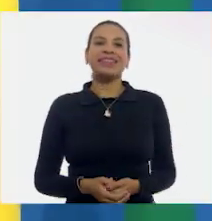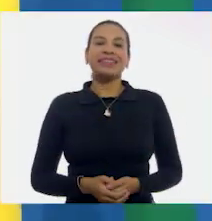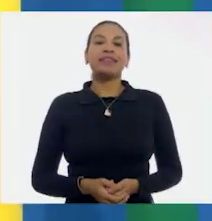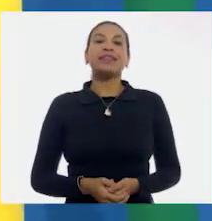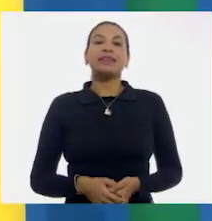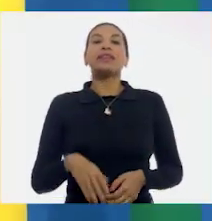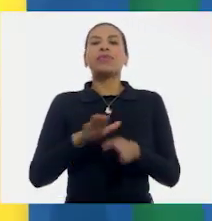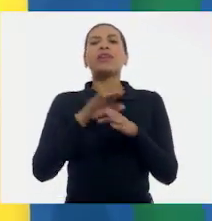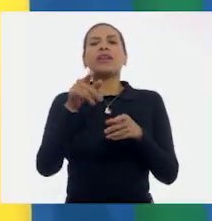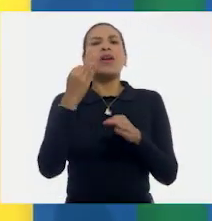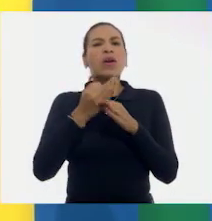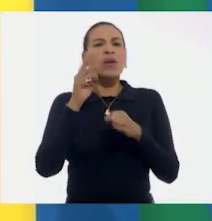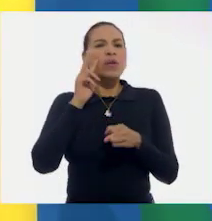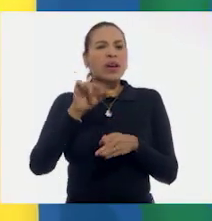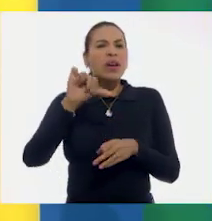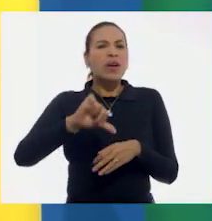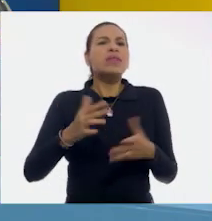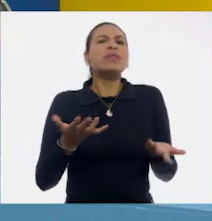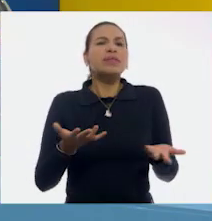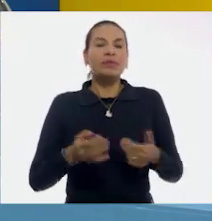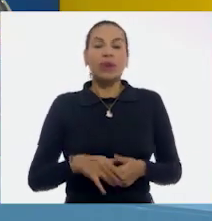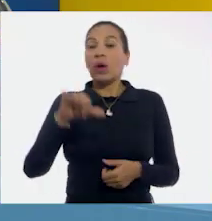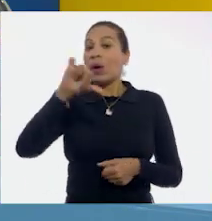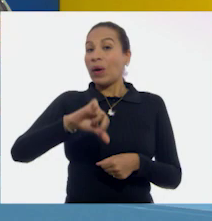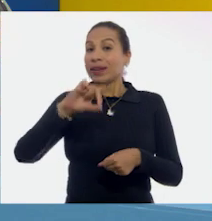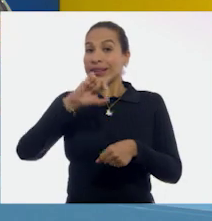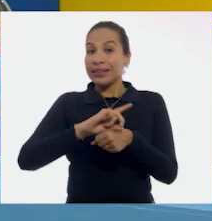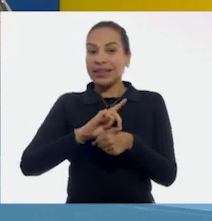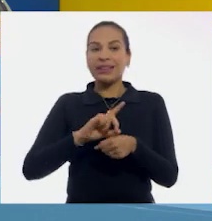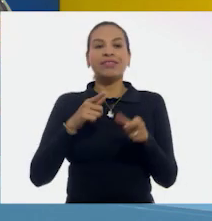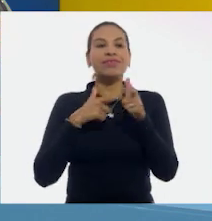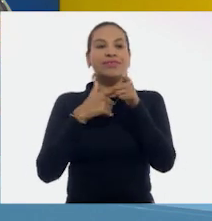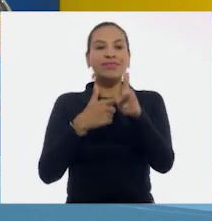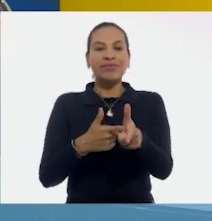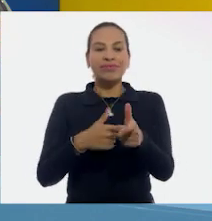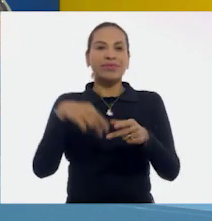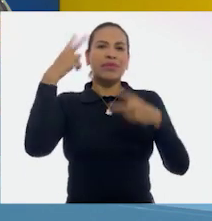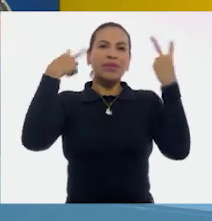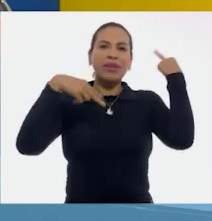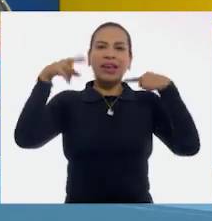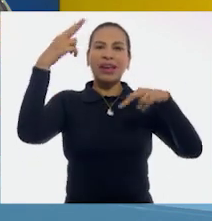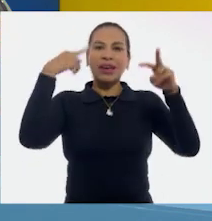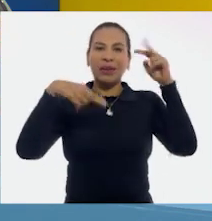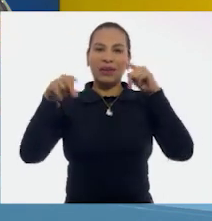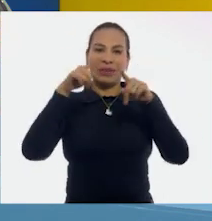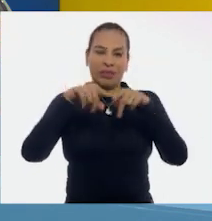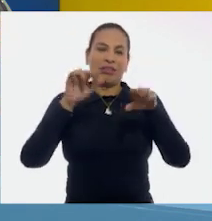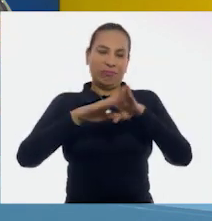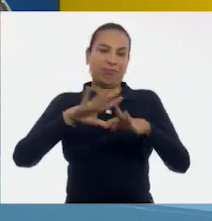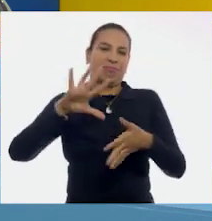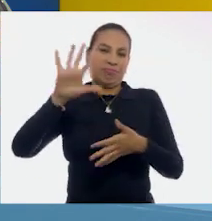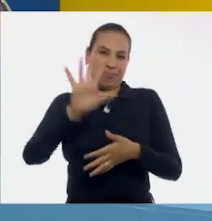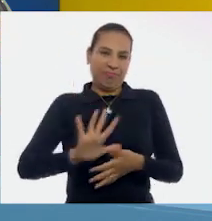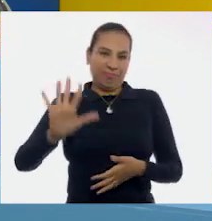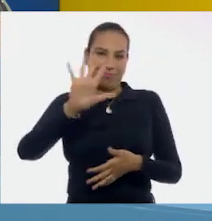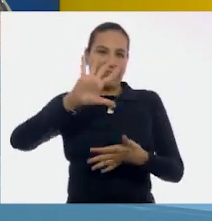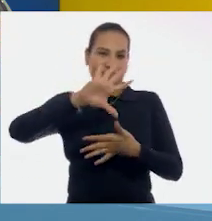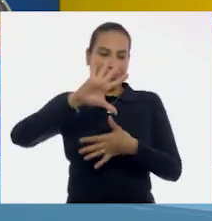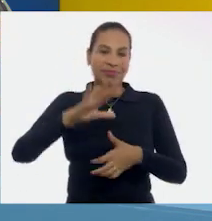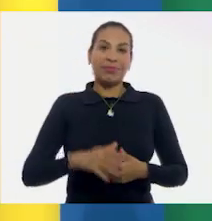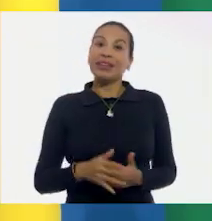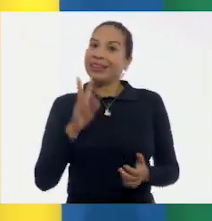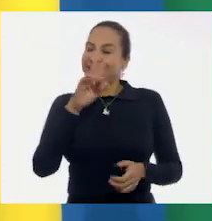dígame, maestra, ¿qué es lo que vamos a hacer hoy? El día de hoy continuaremos con los viajes de exploración hacia nuestro continente.